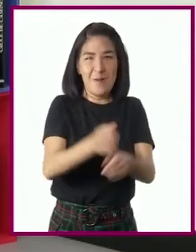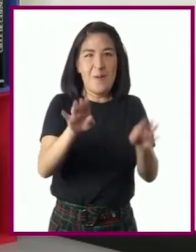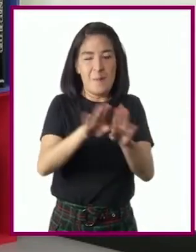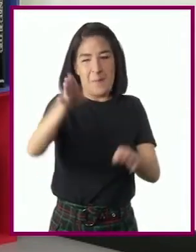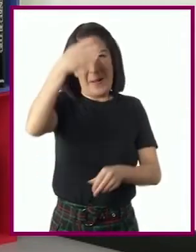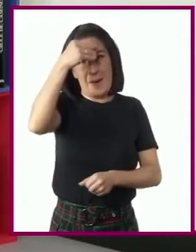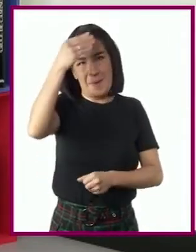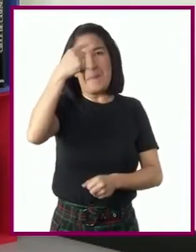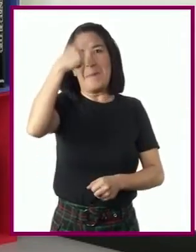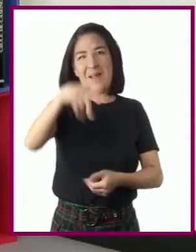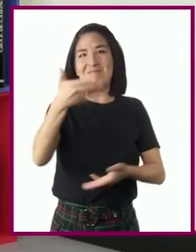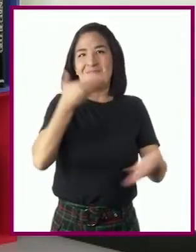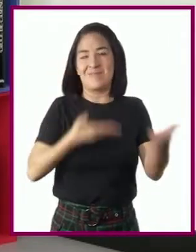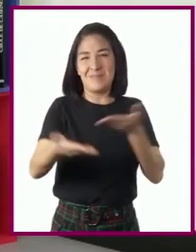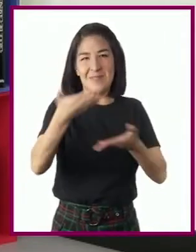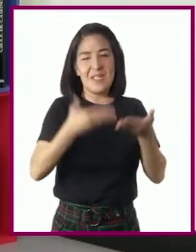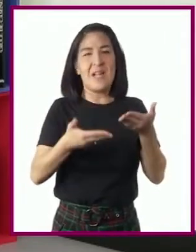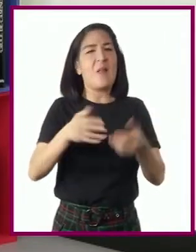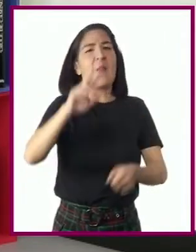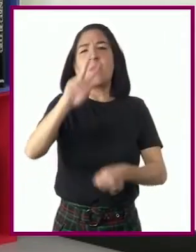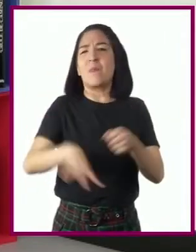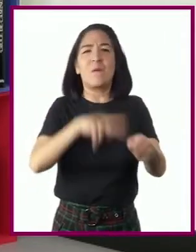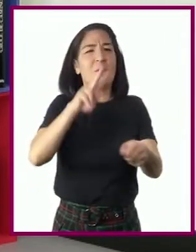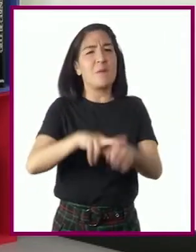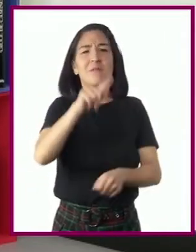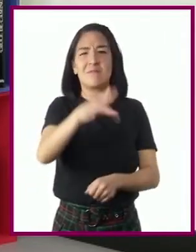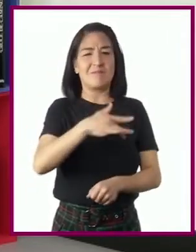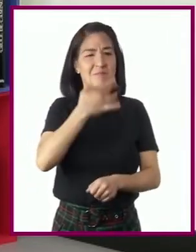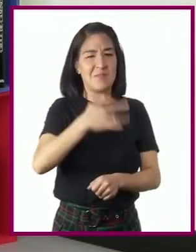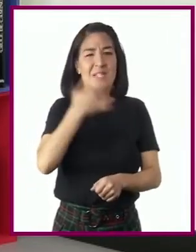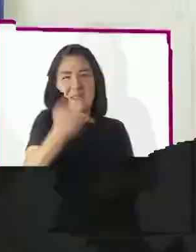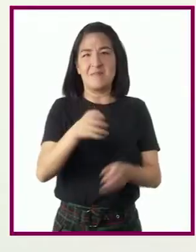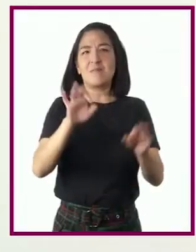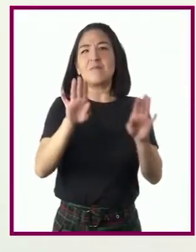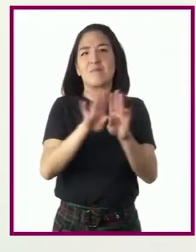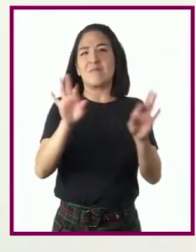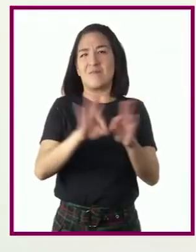convivir. ¿Es normal que se hayan sentido de esta forma?